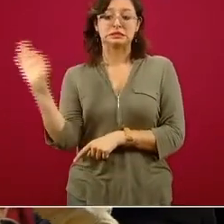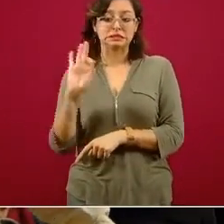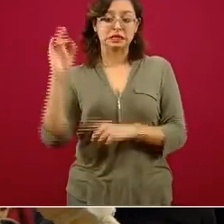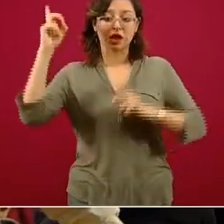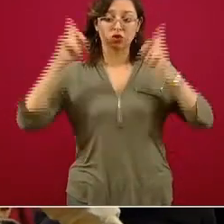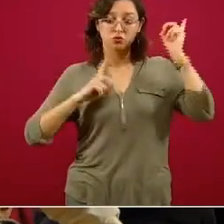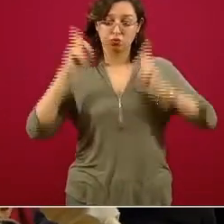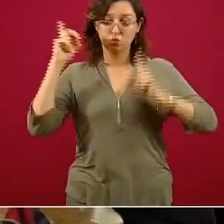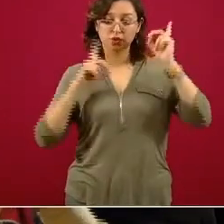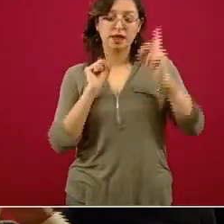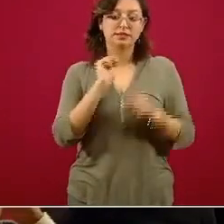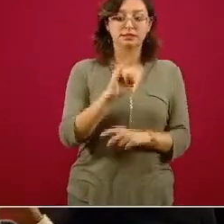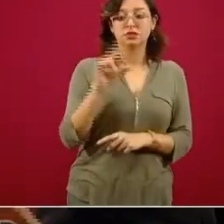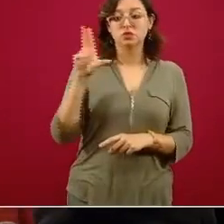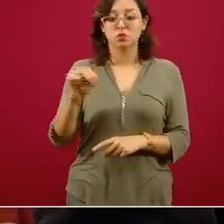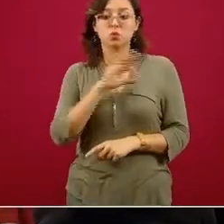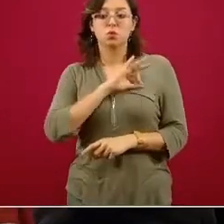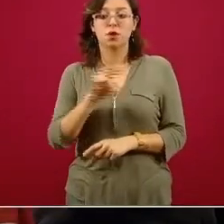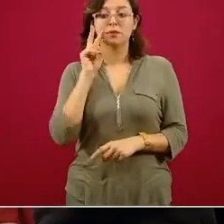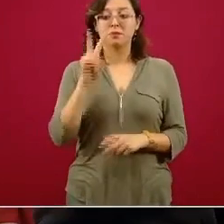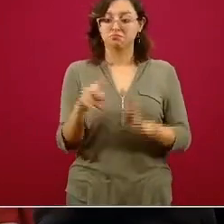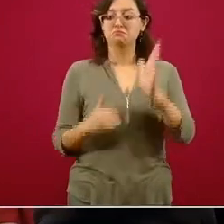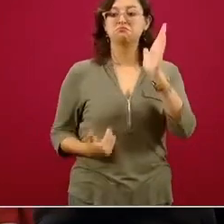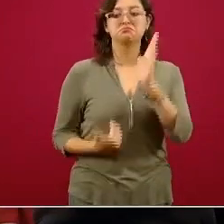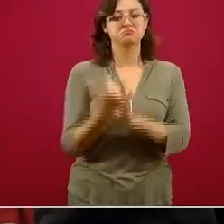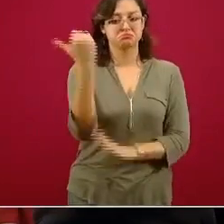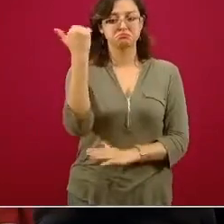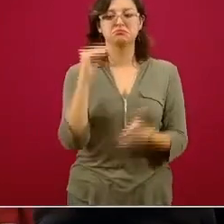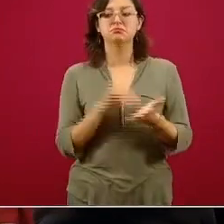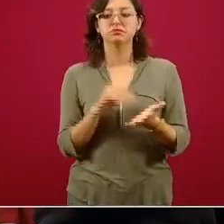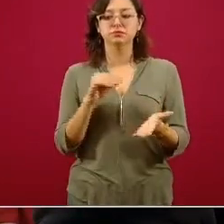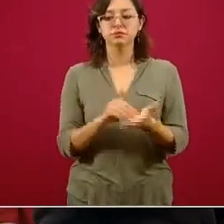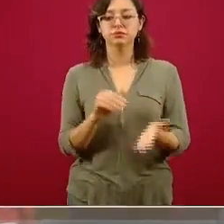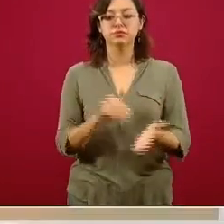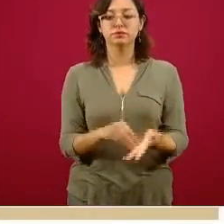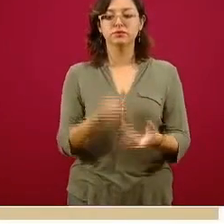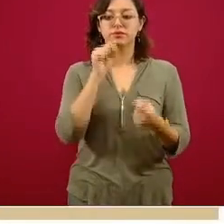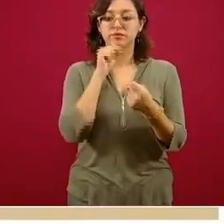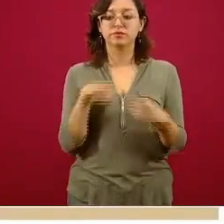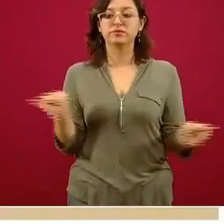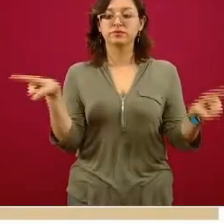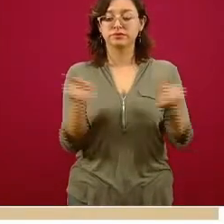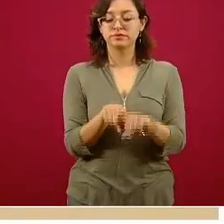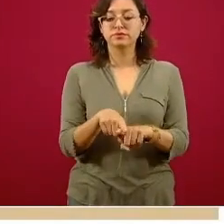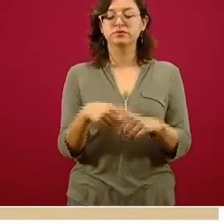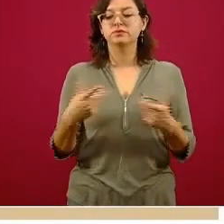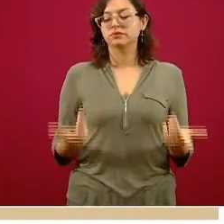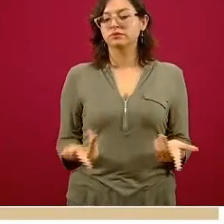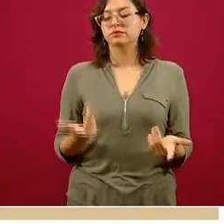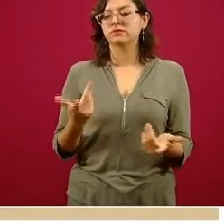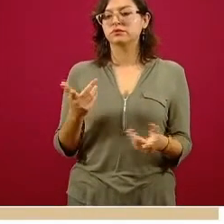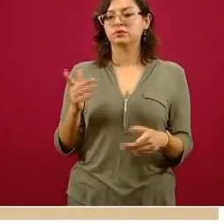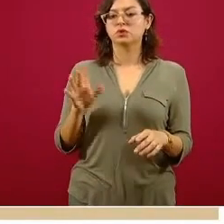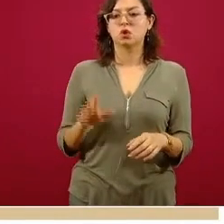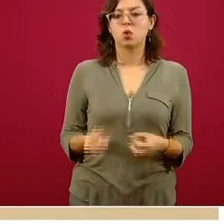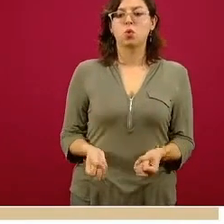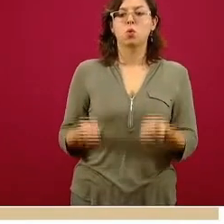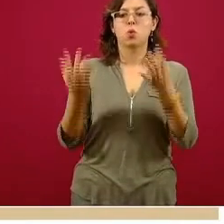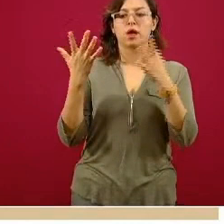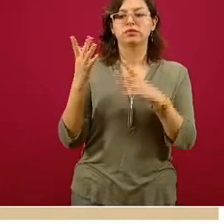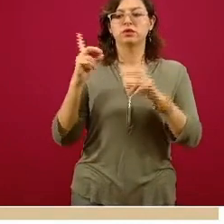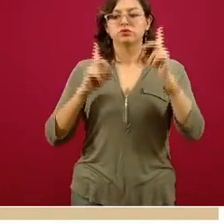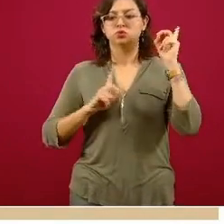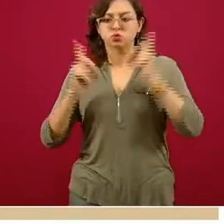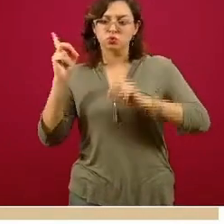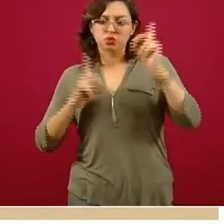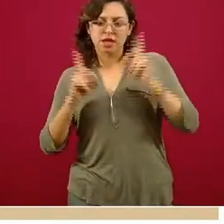tendencia, que vemos que es ascendente todavía, y además podemos ver dónde se concentra la mayor cantidad de estos sospechosos, y tenemos una